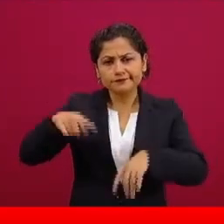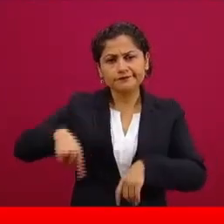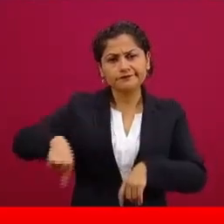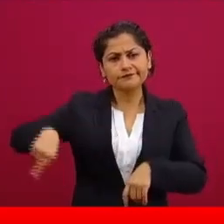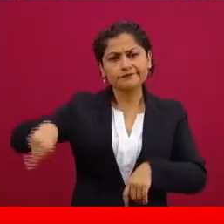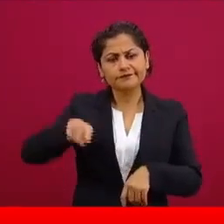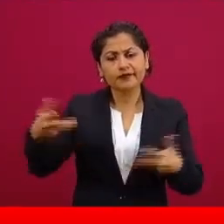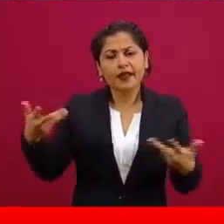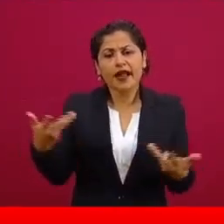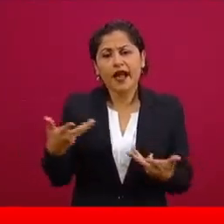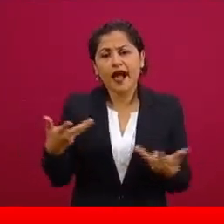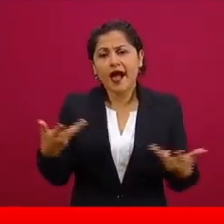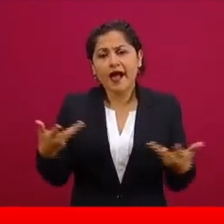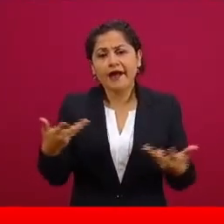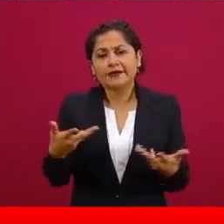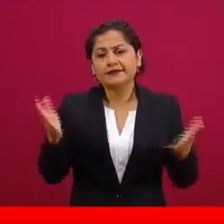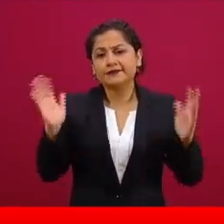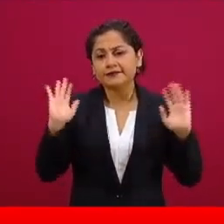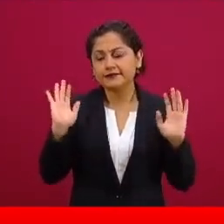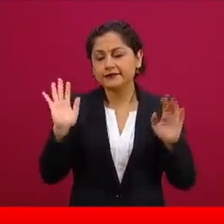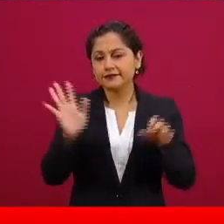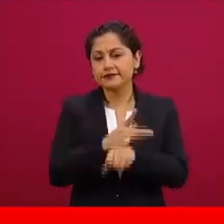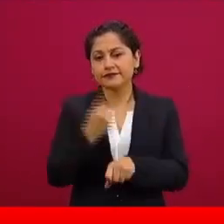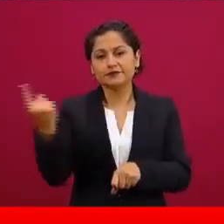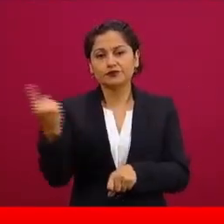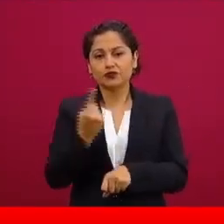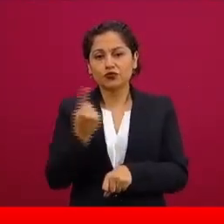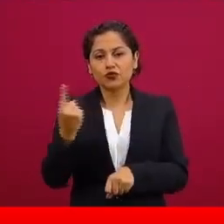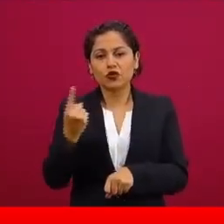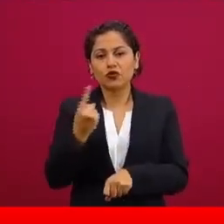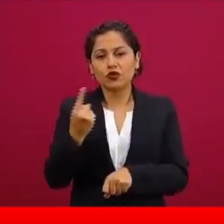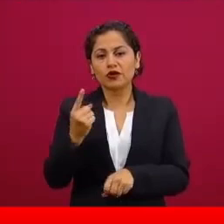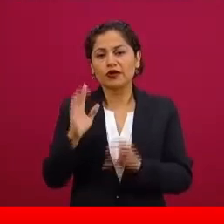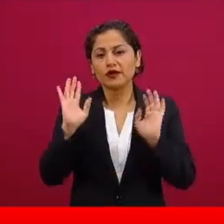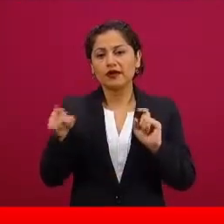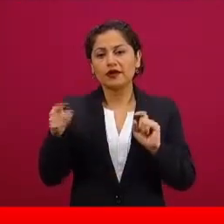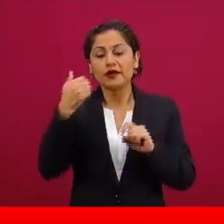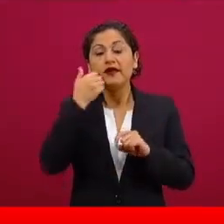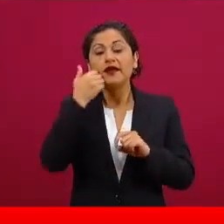porque quieren actuar de manera responsable,